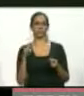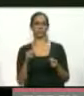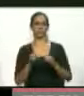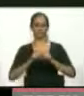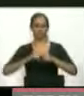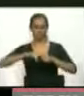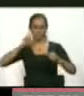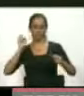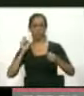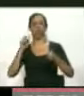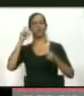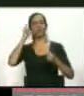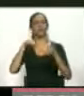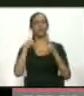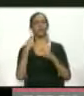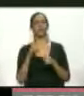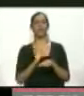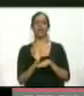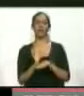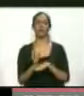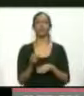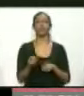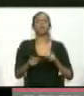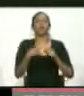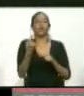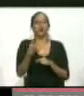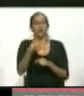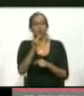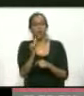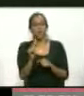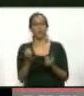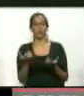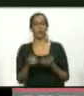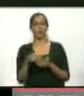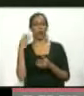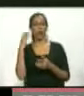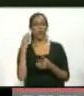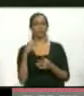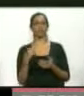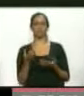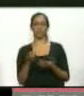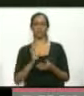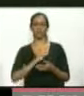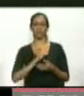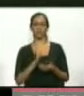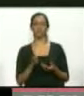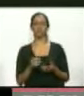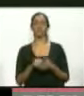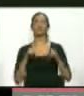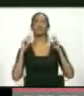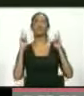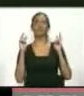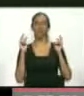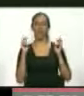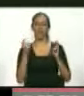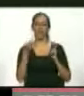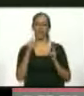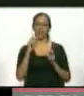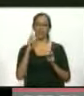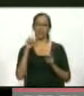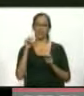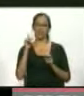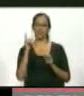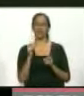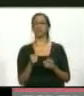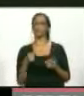días después lo hizo ecuador mientras que lo que quedó de la entonces república de colombia pasó a ser la república de nueva granada tras décadas de